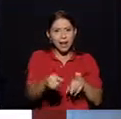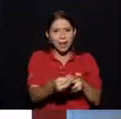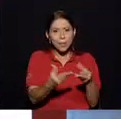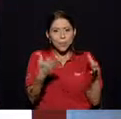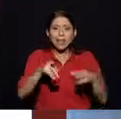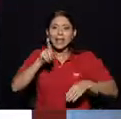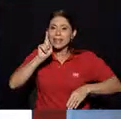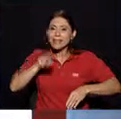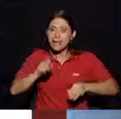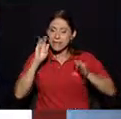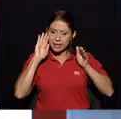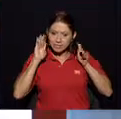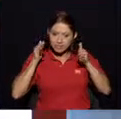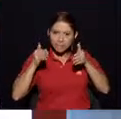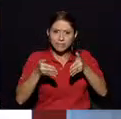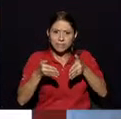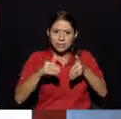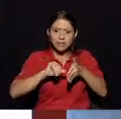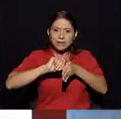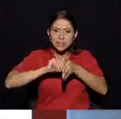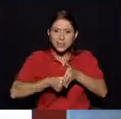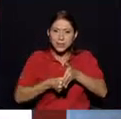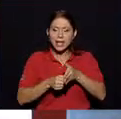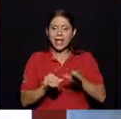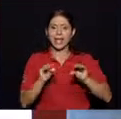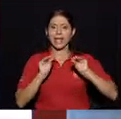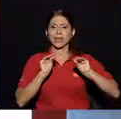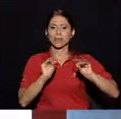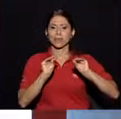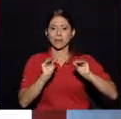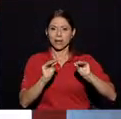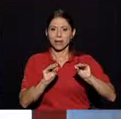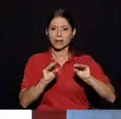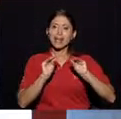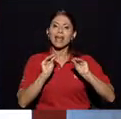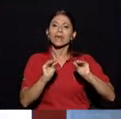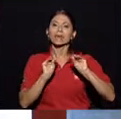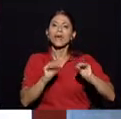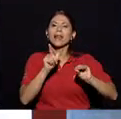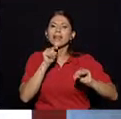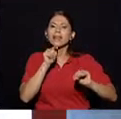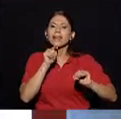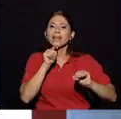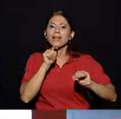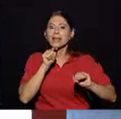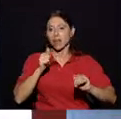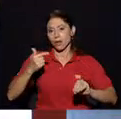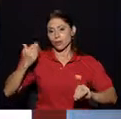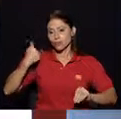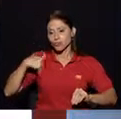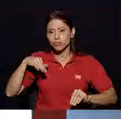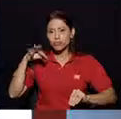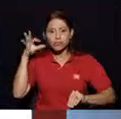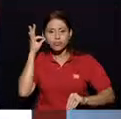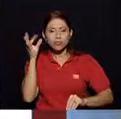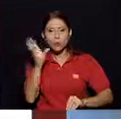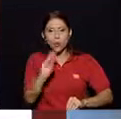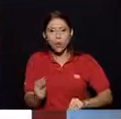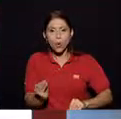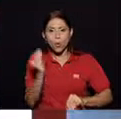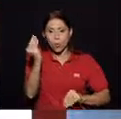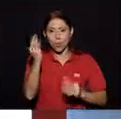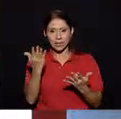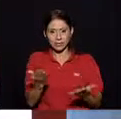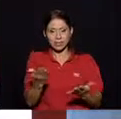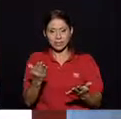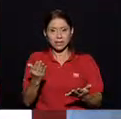apostar por educar especialmente, y aquí lo digo muy claramente, a los y las muchachas y los jóvenes. Los padres